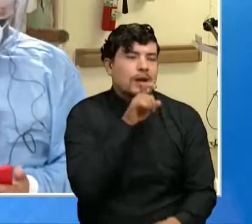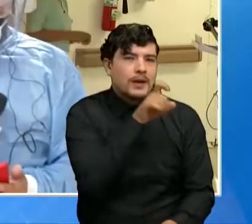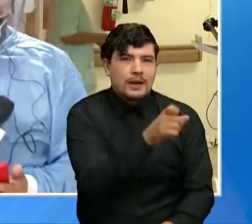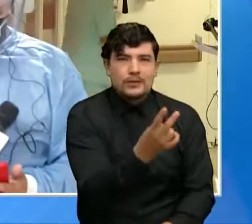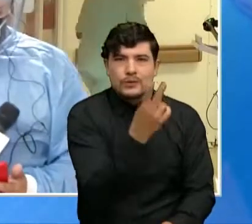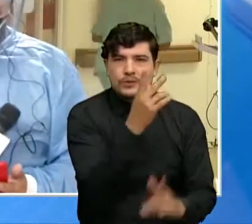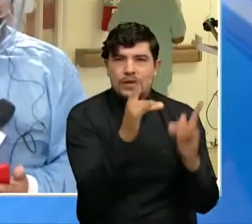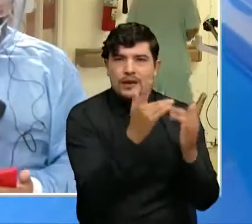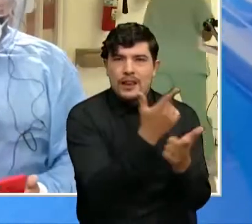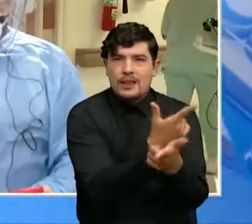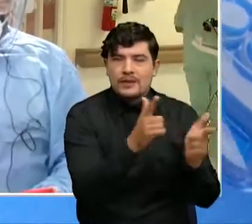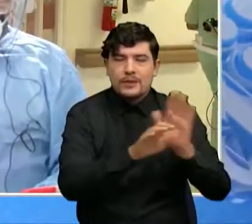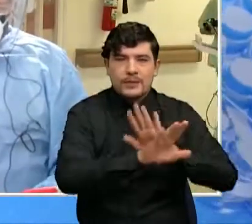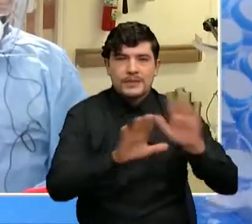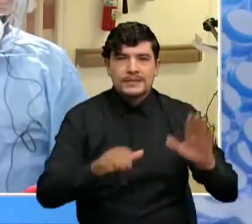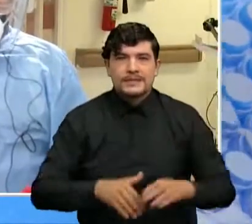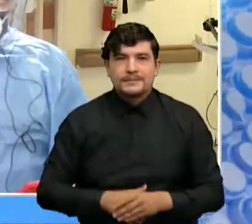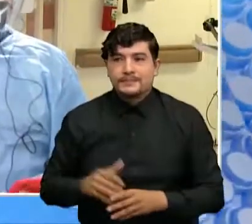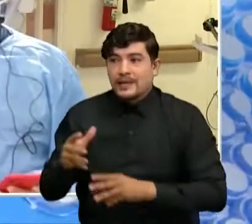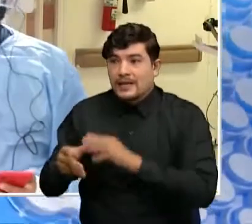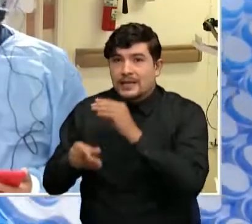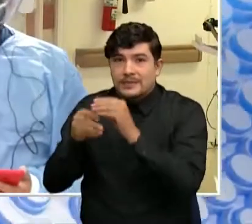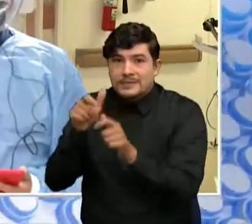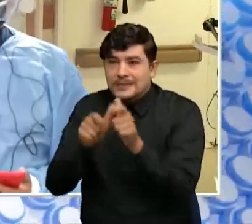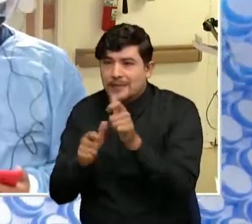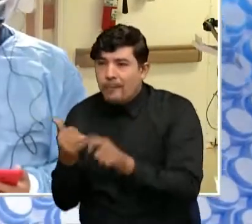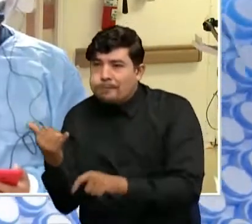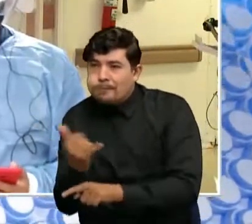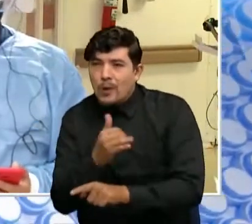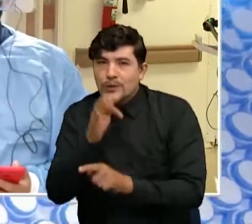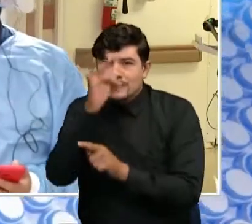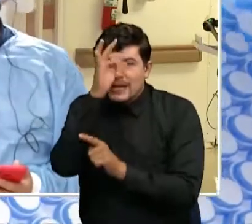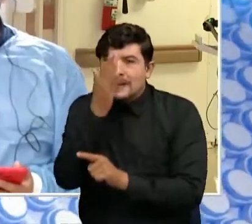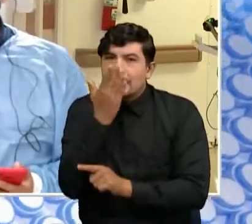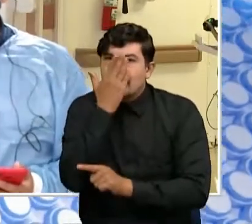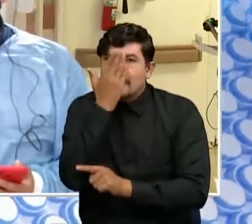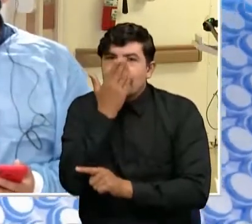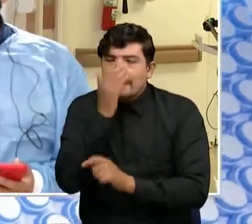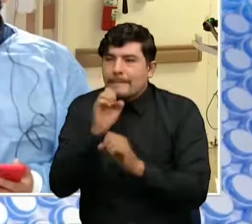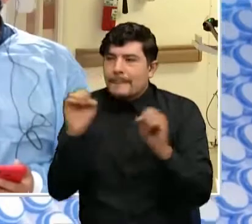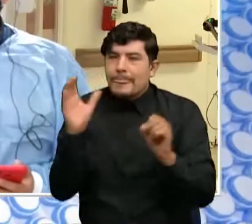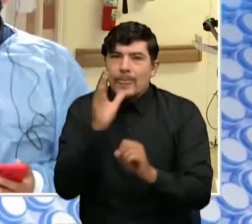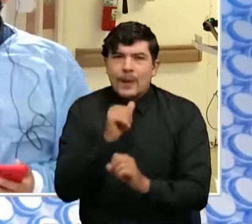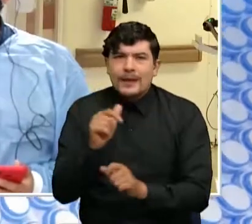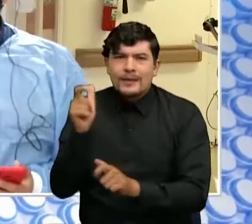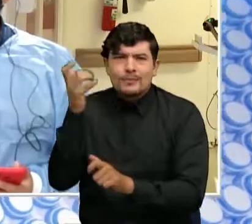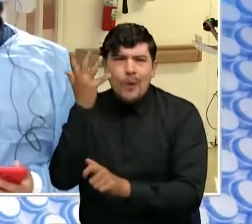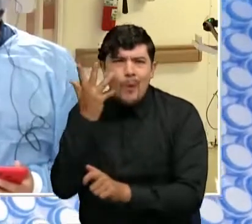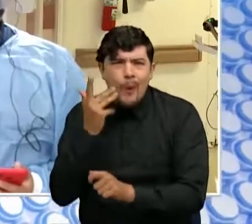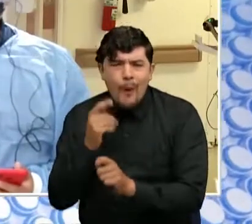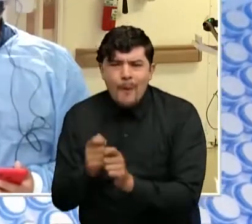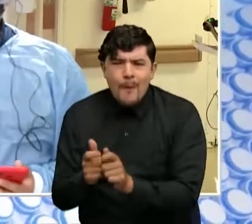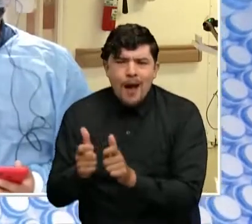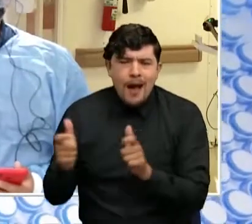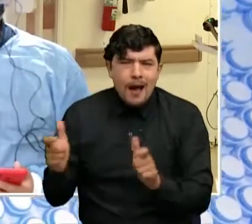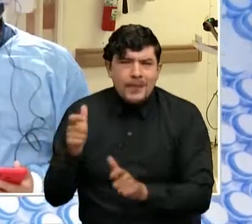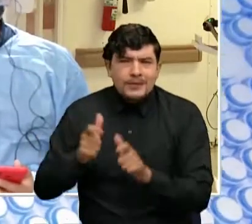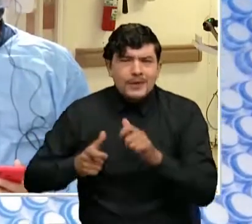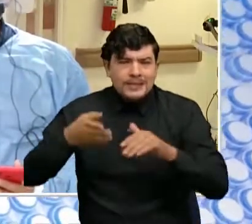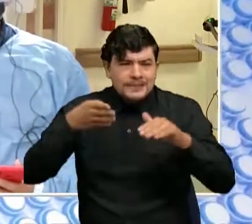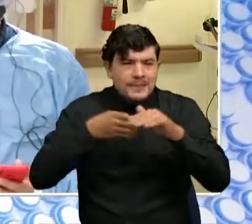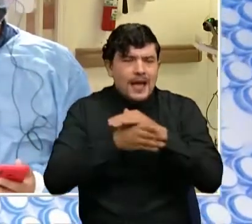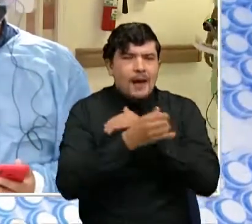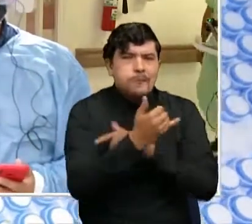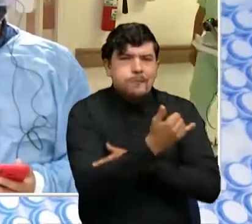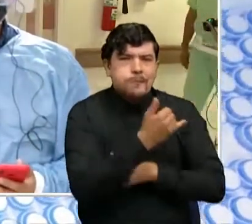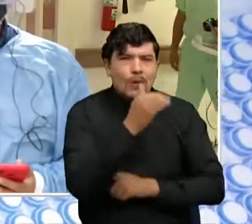centros médicos han manifestado que no tienen oxígeno y llegan constantemente pacientes contagiados de COVID-19. En las últimas horas se presentaron más